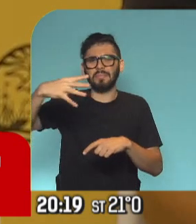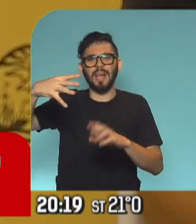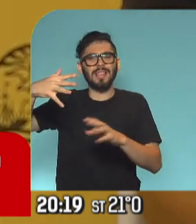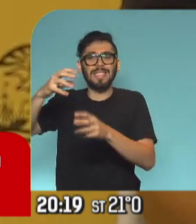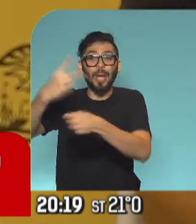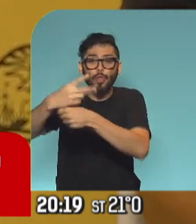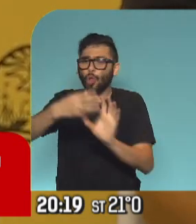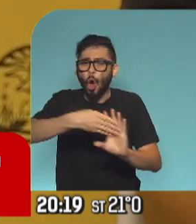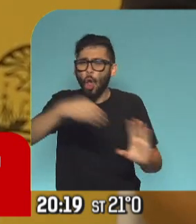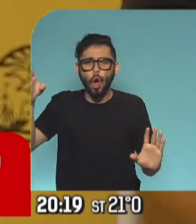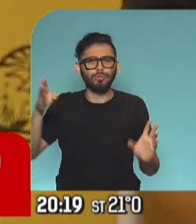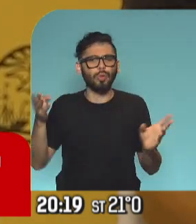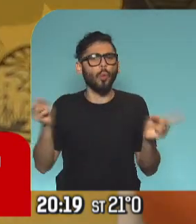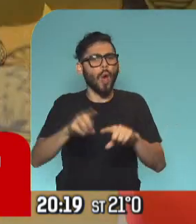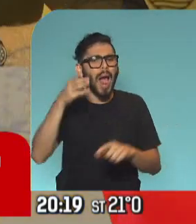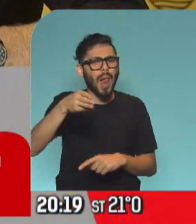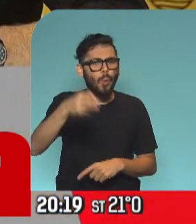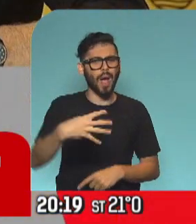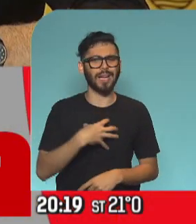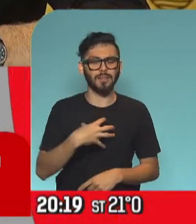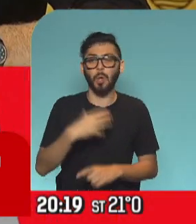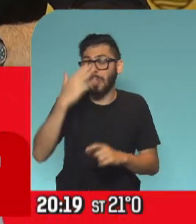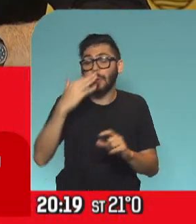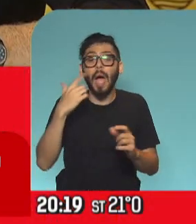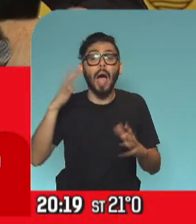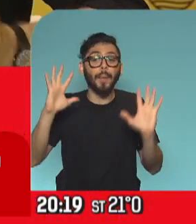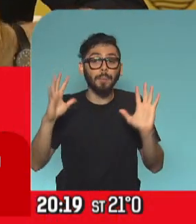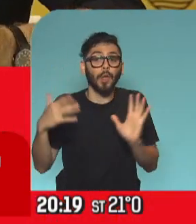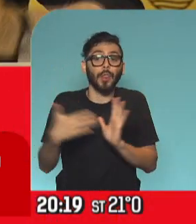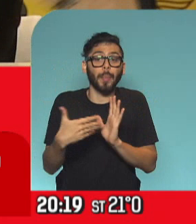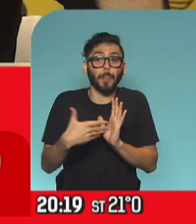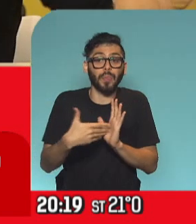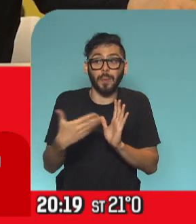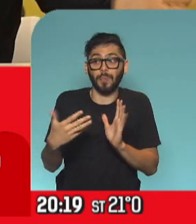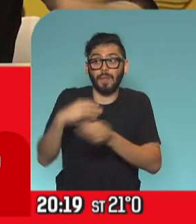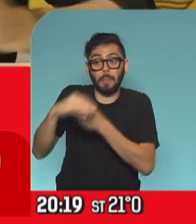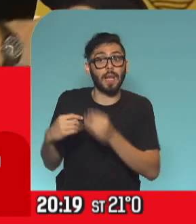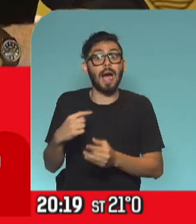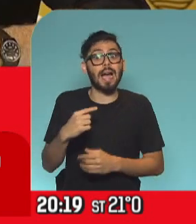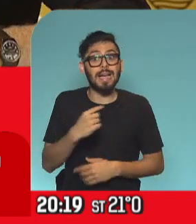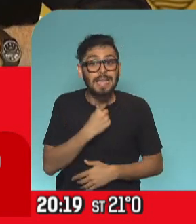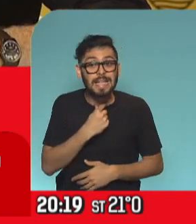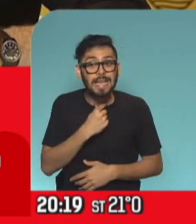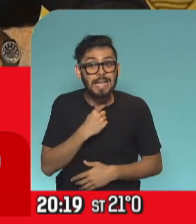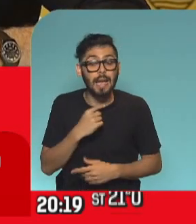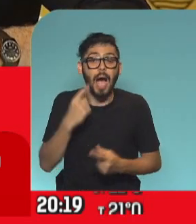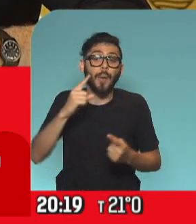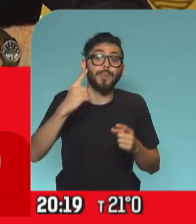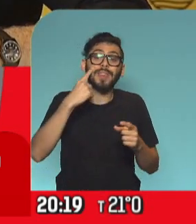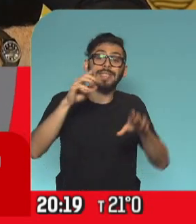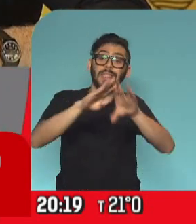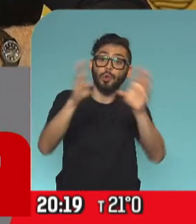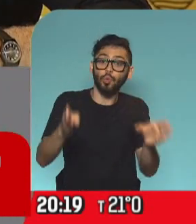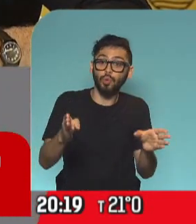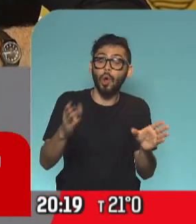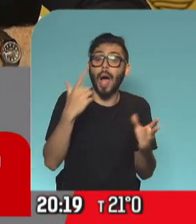porque estará relacionado a las posibilidades y a los deseos, ya no solamente de las familias, sino de las instituciones